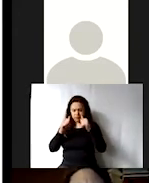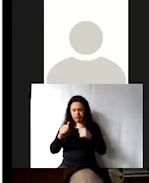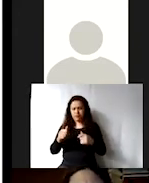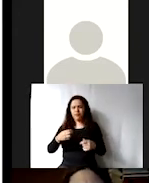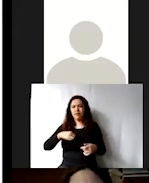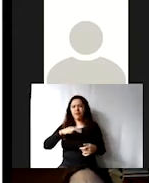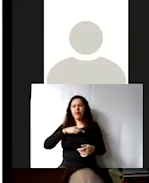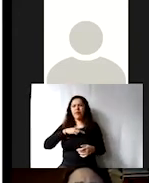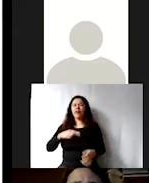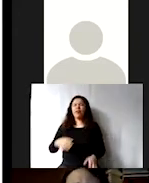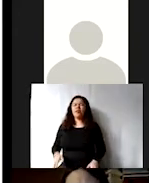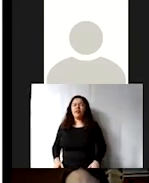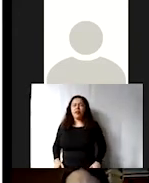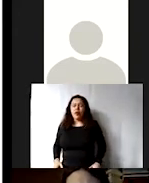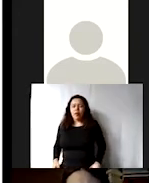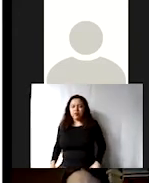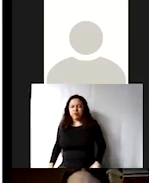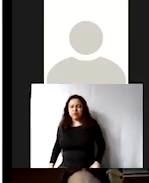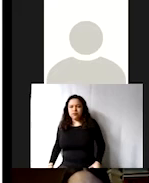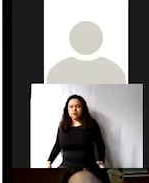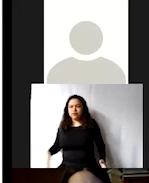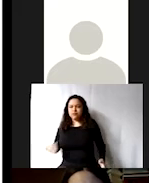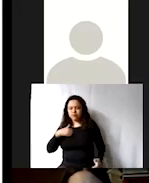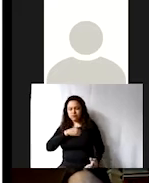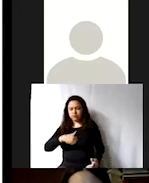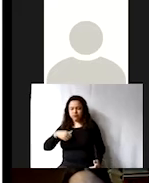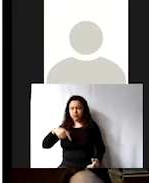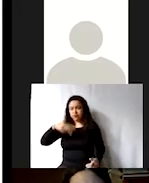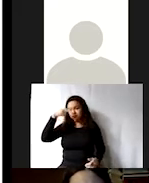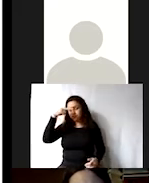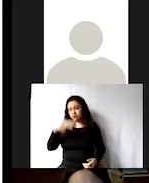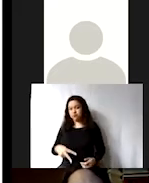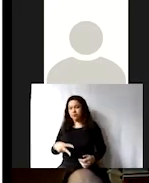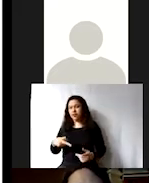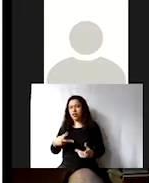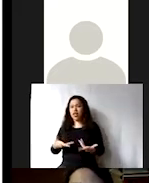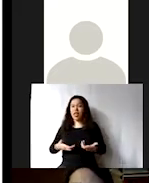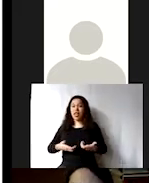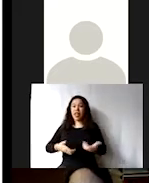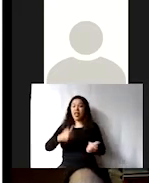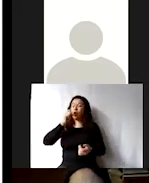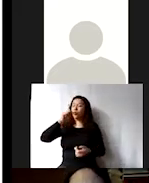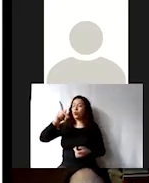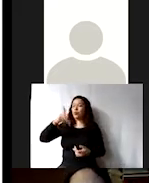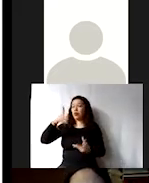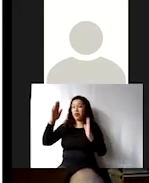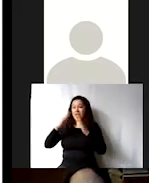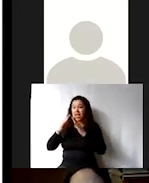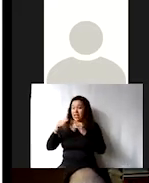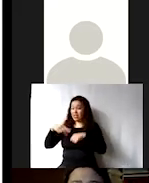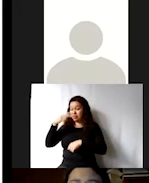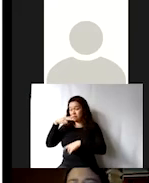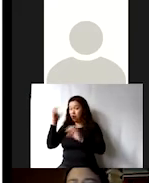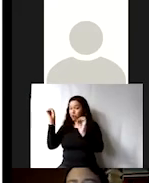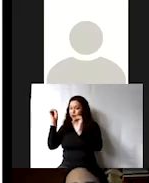ver cómo desgraciadamente en nuestro país eso es luz de la calle y oscuridad de la casa, pero bueno, eso no lo vamos a poder